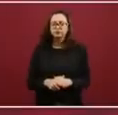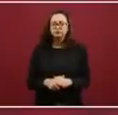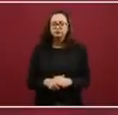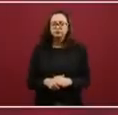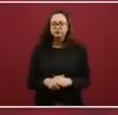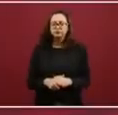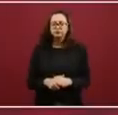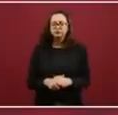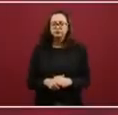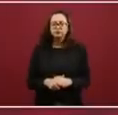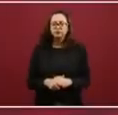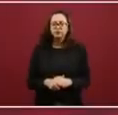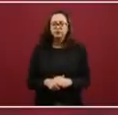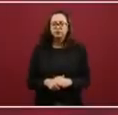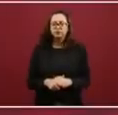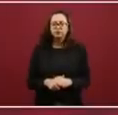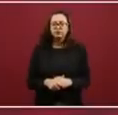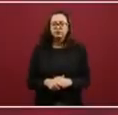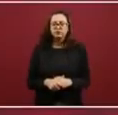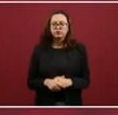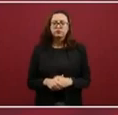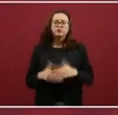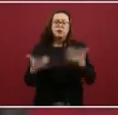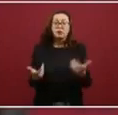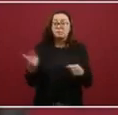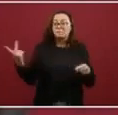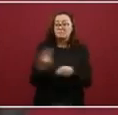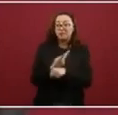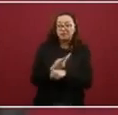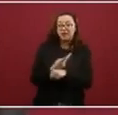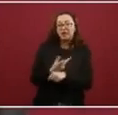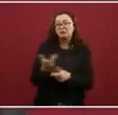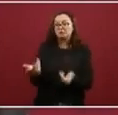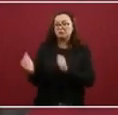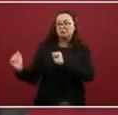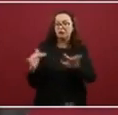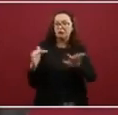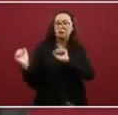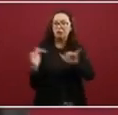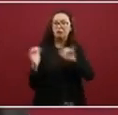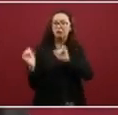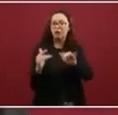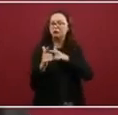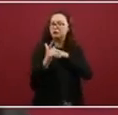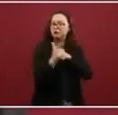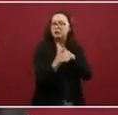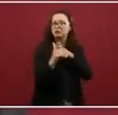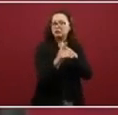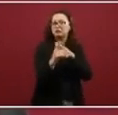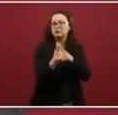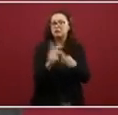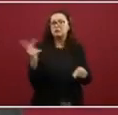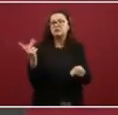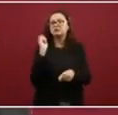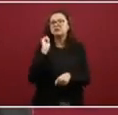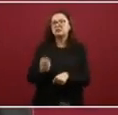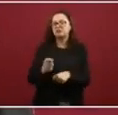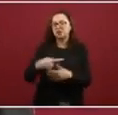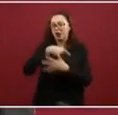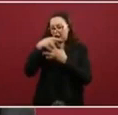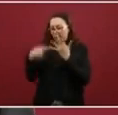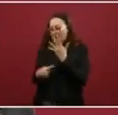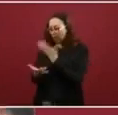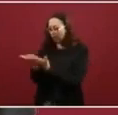donde no tuviésemos ningún tipo de impacto por todas las demás medidas que estamos tomando. Y yo espero que eso no sea así. Es decir, si